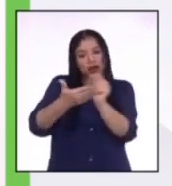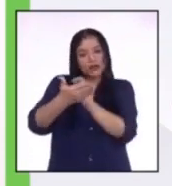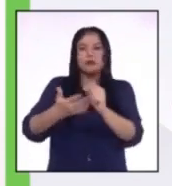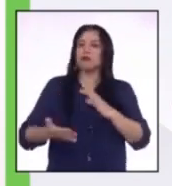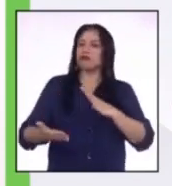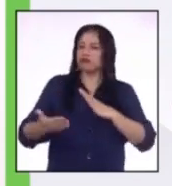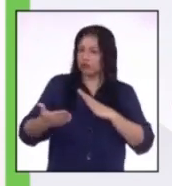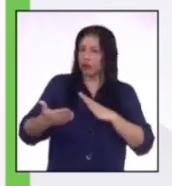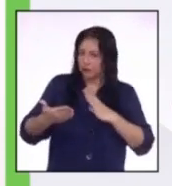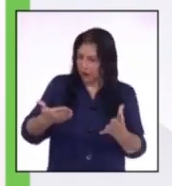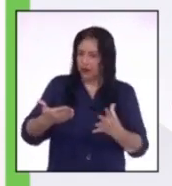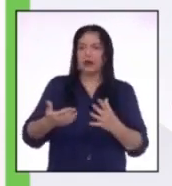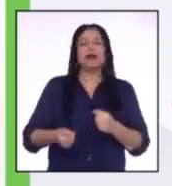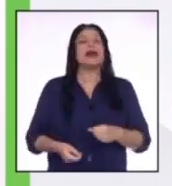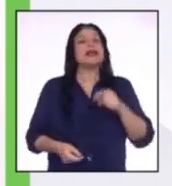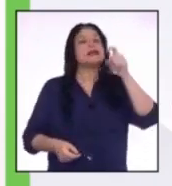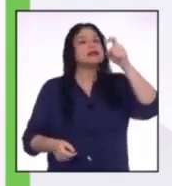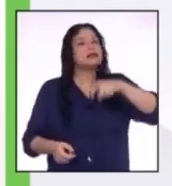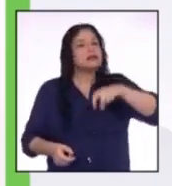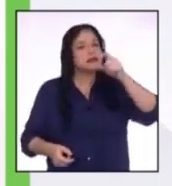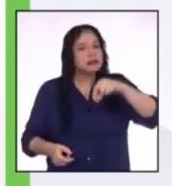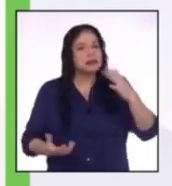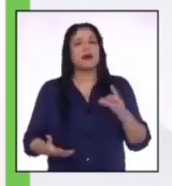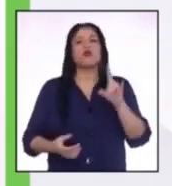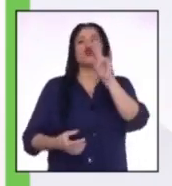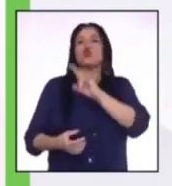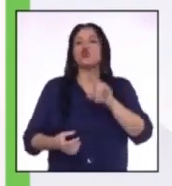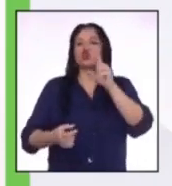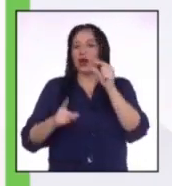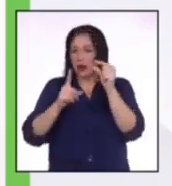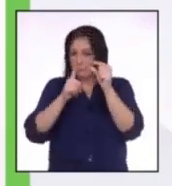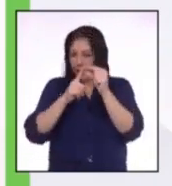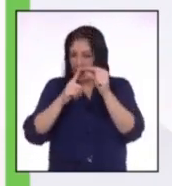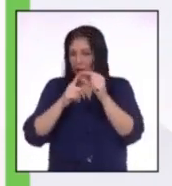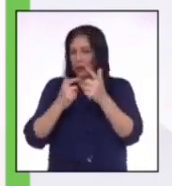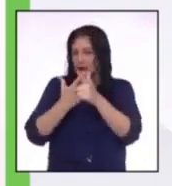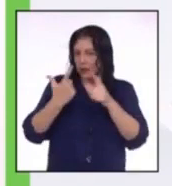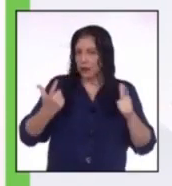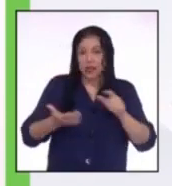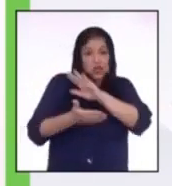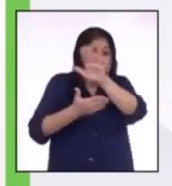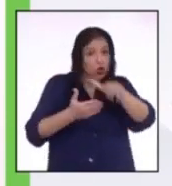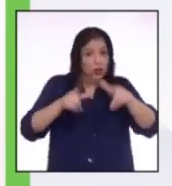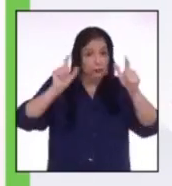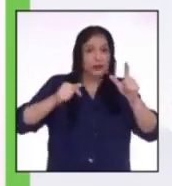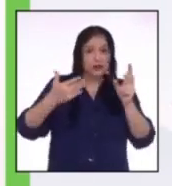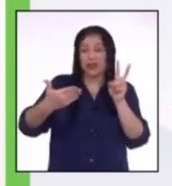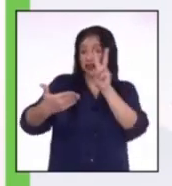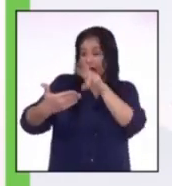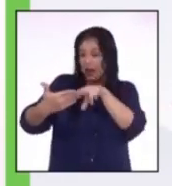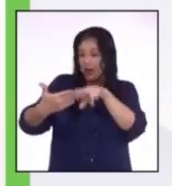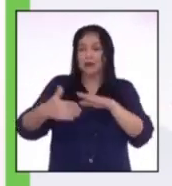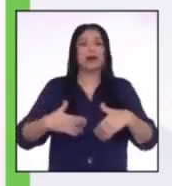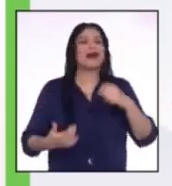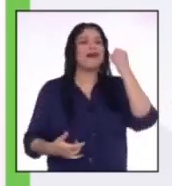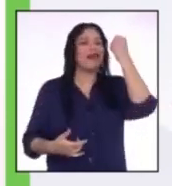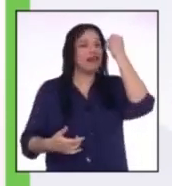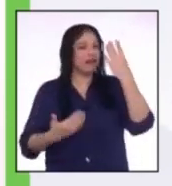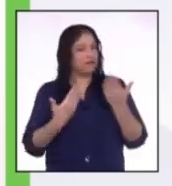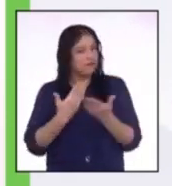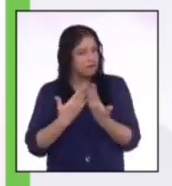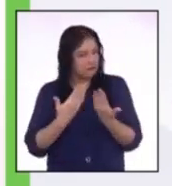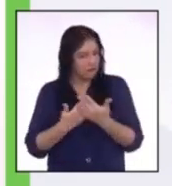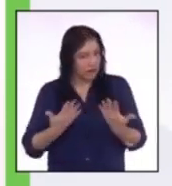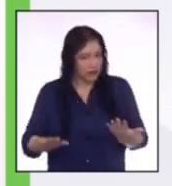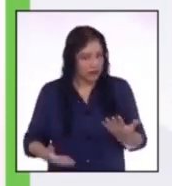formal es necesario que usemos un lenguaje que todas las personas puedan comprender sin dificultad